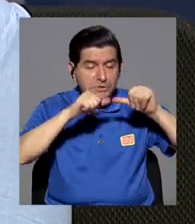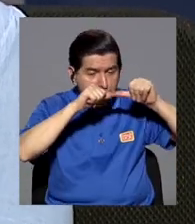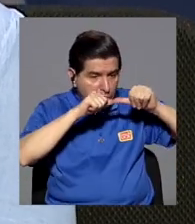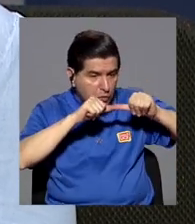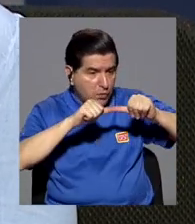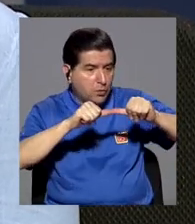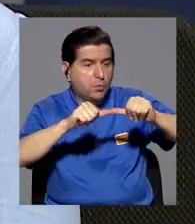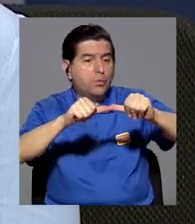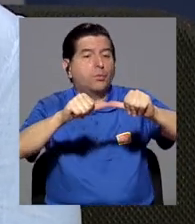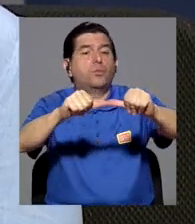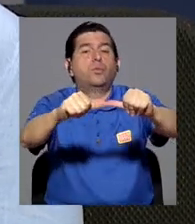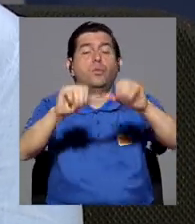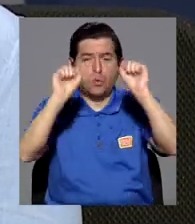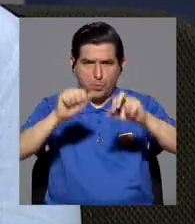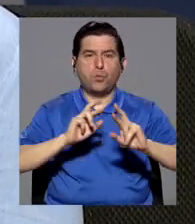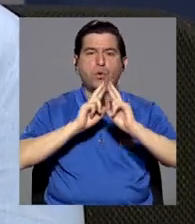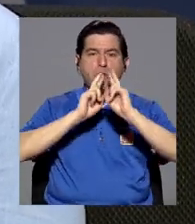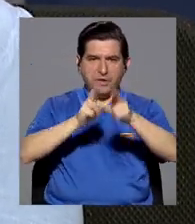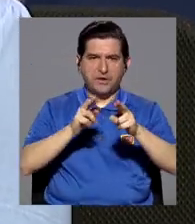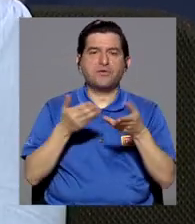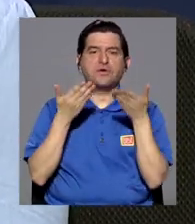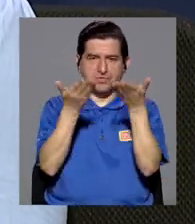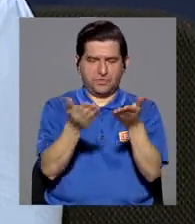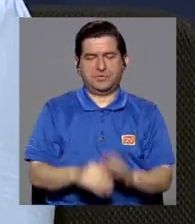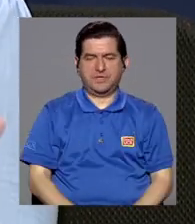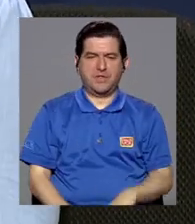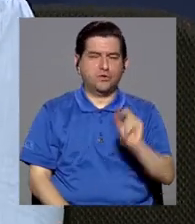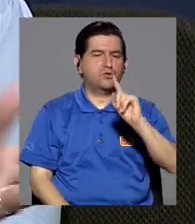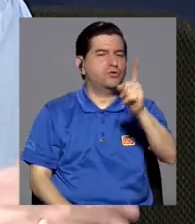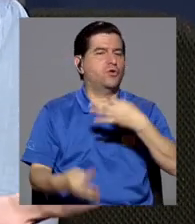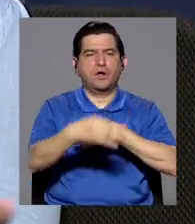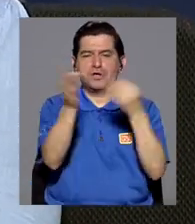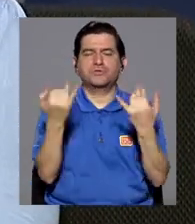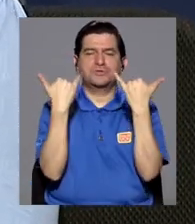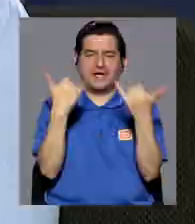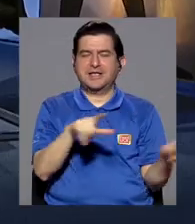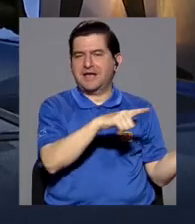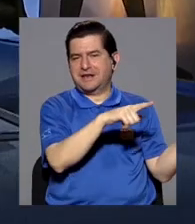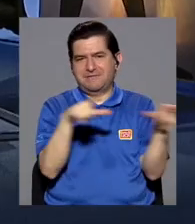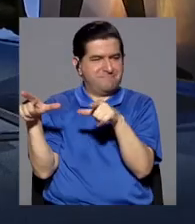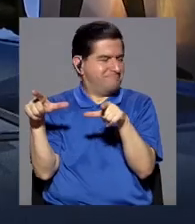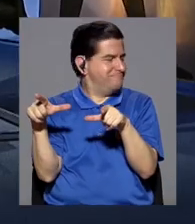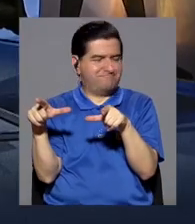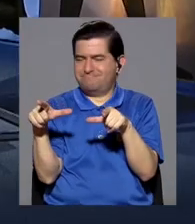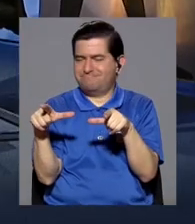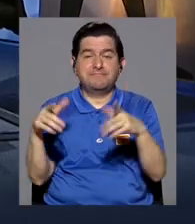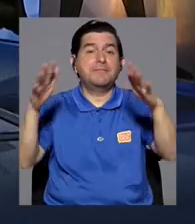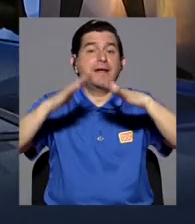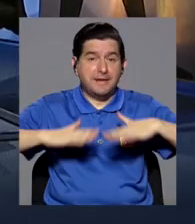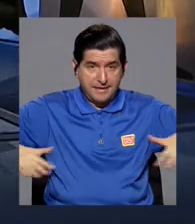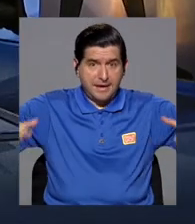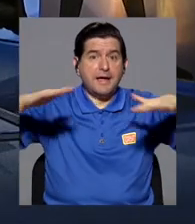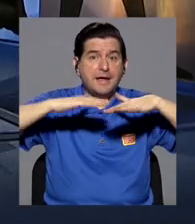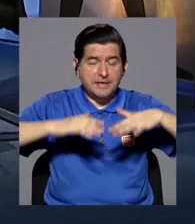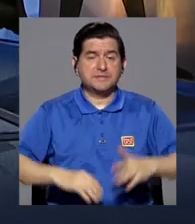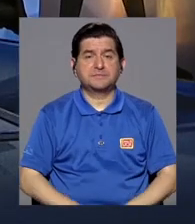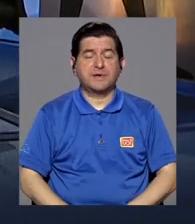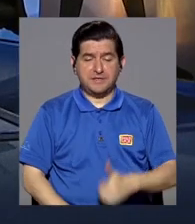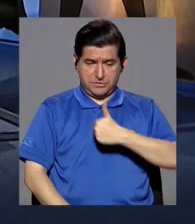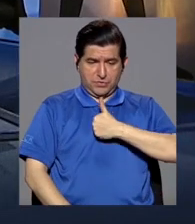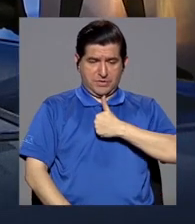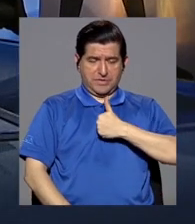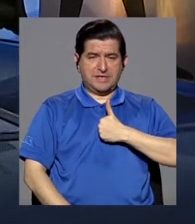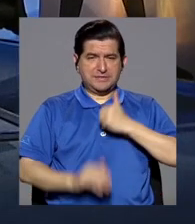continuo y yo creo que si se pueden ver más resultados porque no es que hicimos un taller y listo sino que tiene que haber un espacio de